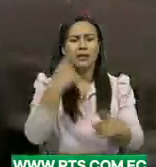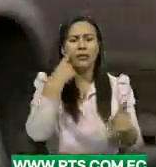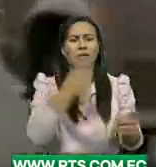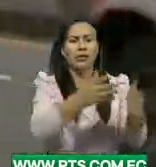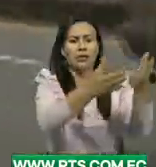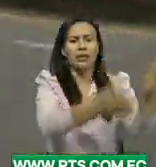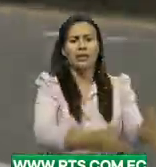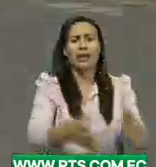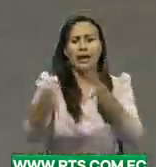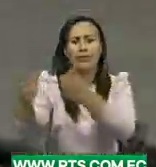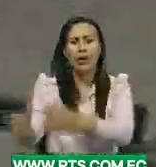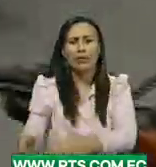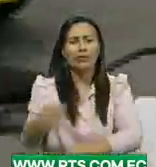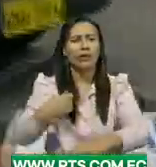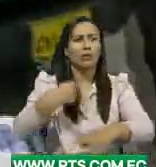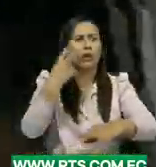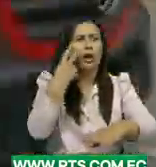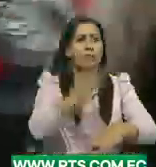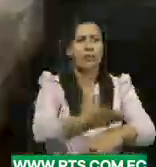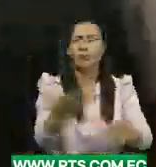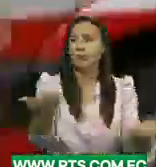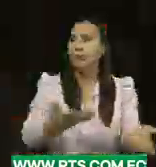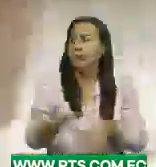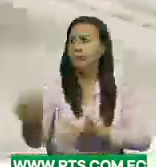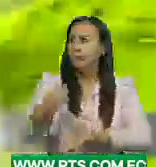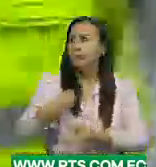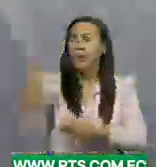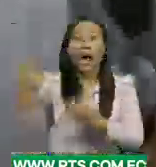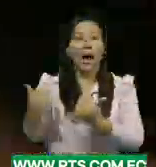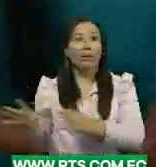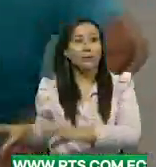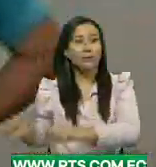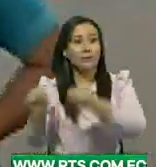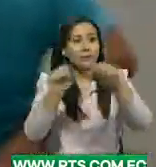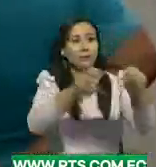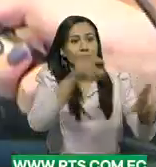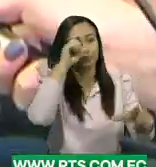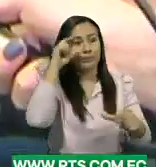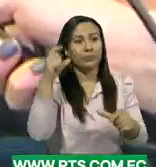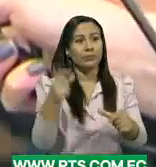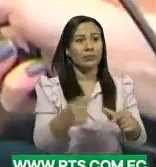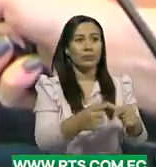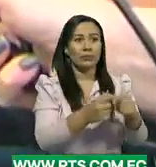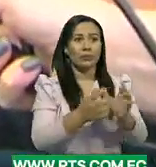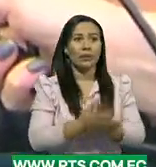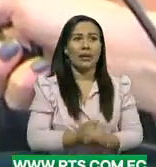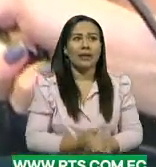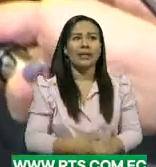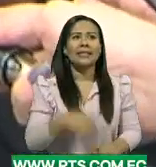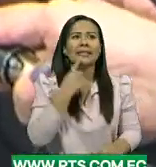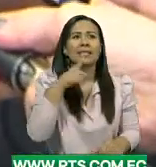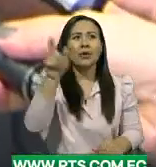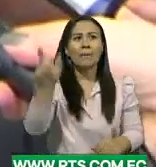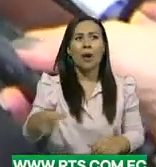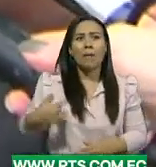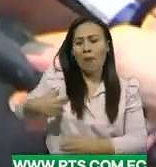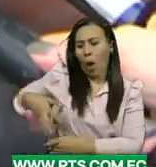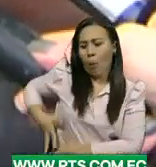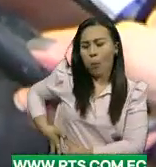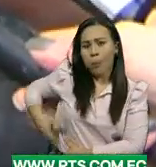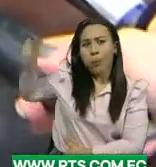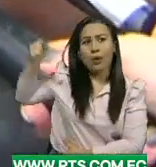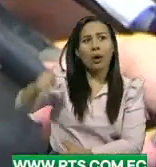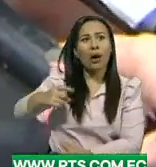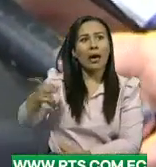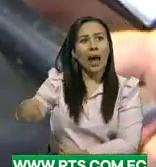a convertirse en el agresor y fue trasladado hasta la Fiscalía de Flagrancias. Sí, me quiso meter la mano al bolsillo, supuestamente